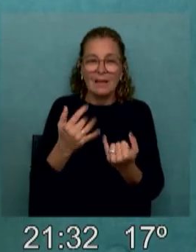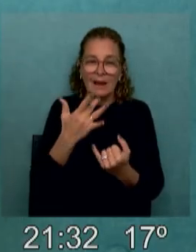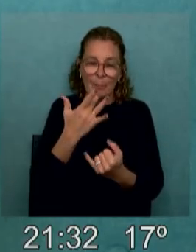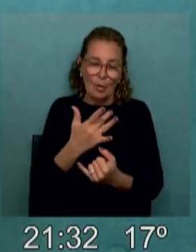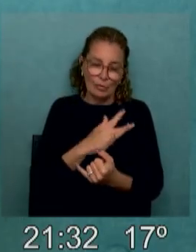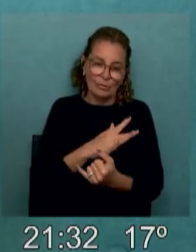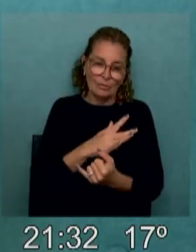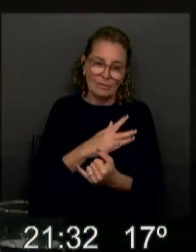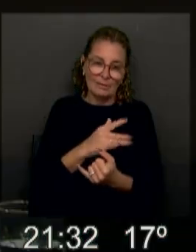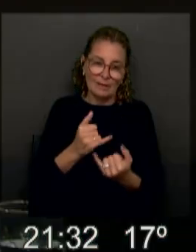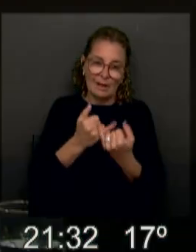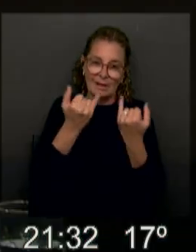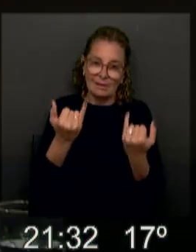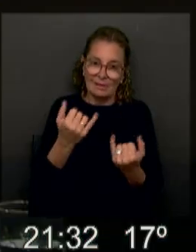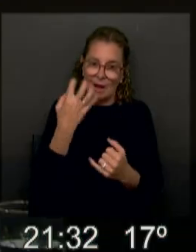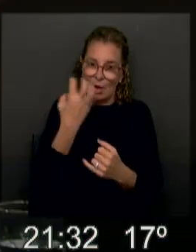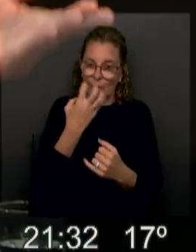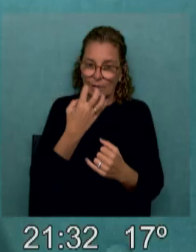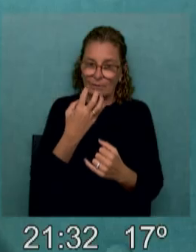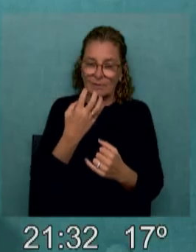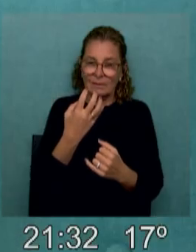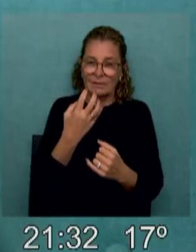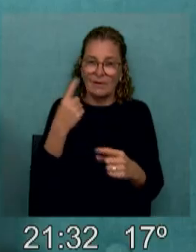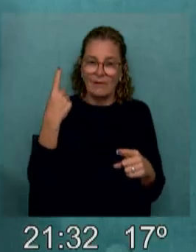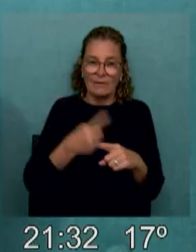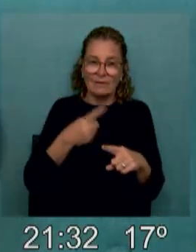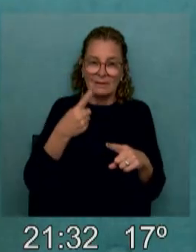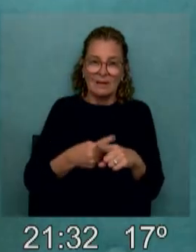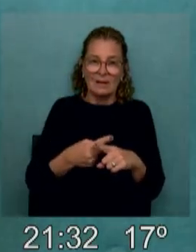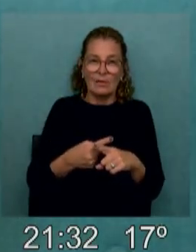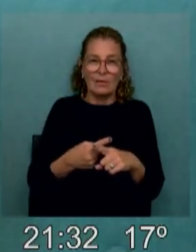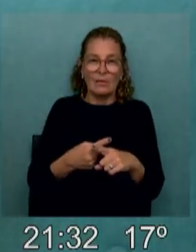fantásticos, hay días horribles, están asociados, están en el festejo, la celebración,